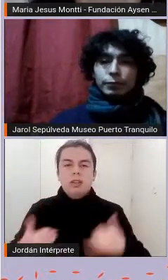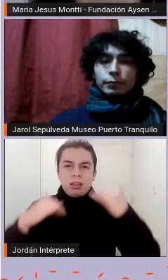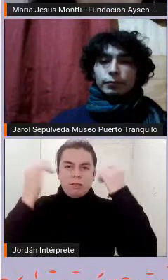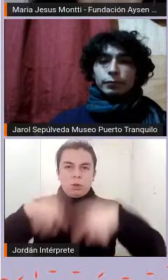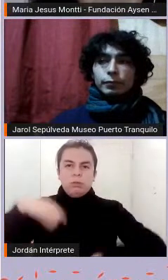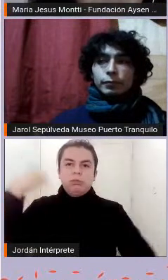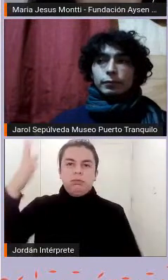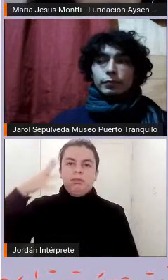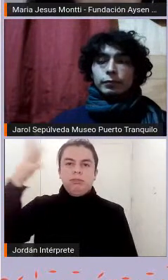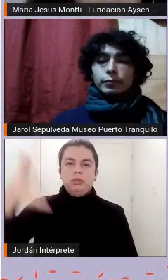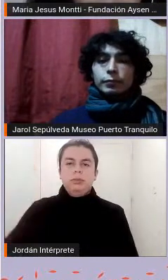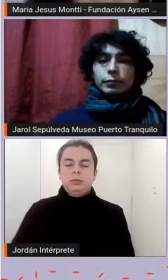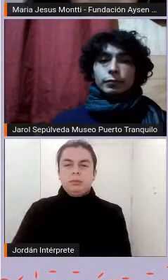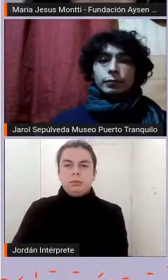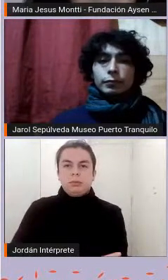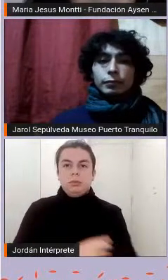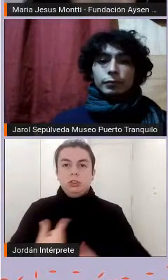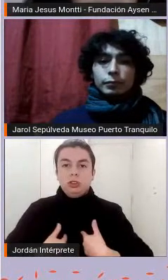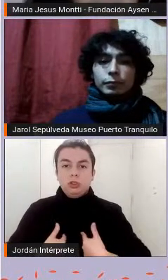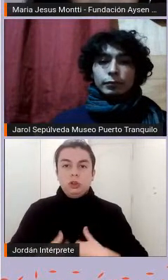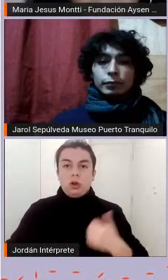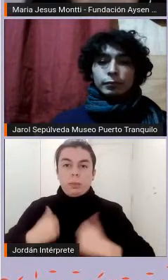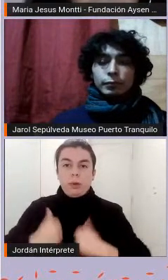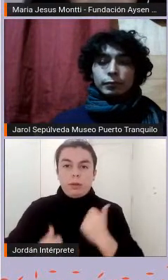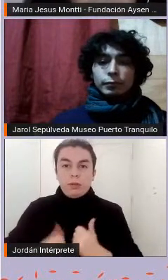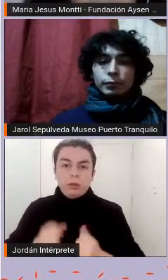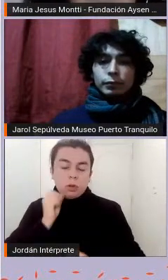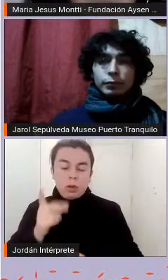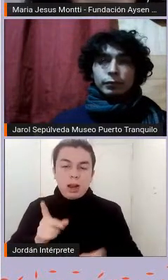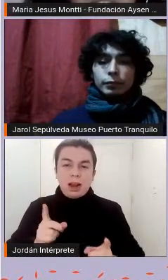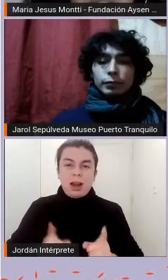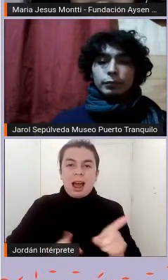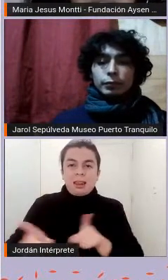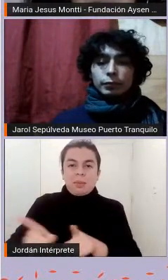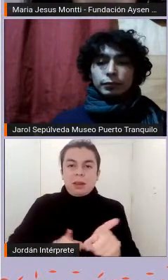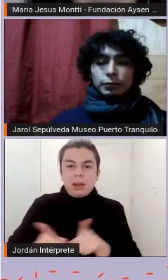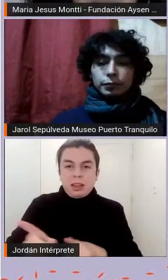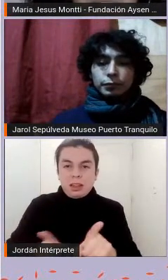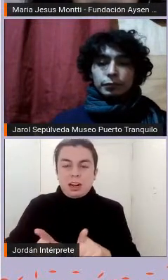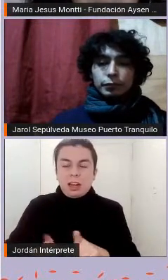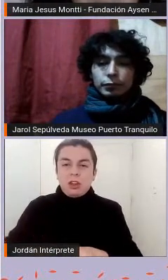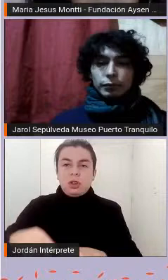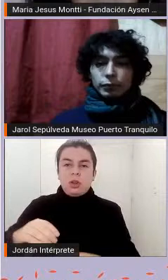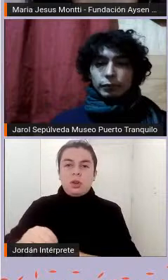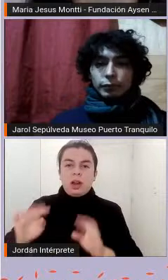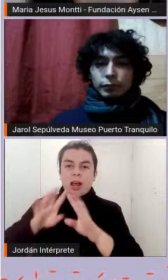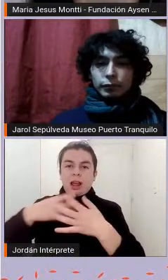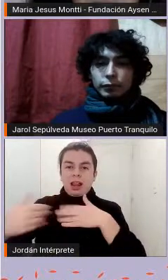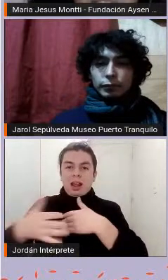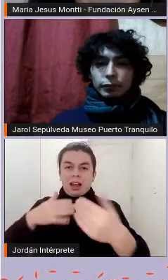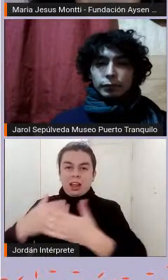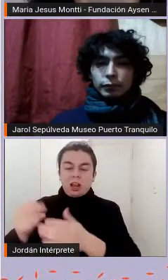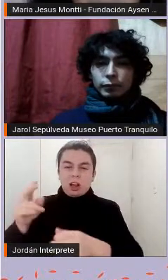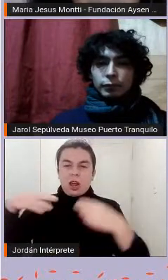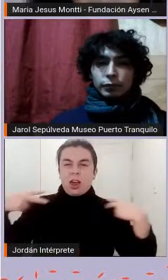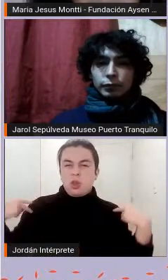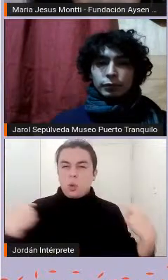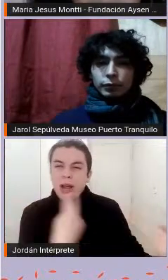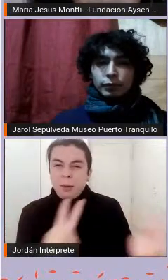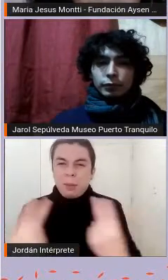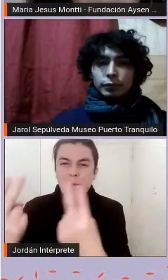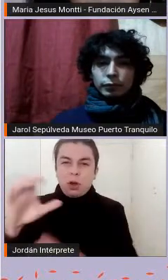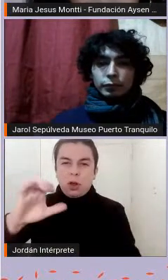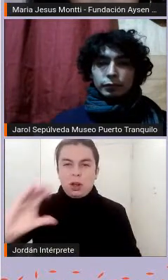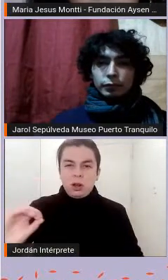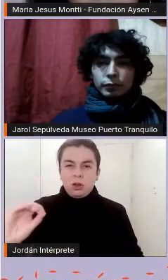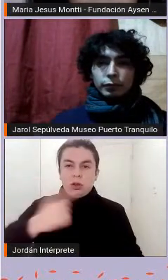Contarles que de profesión soy administradora en ecoturismo. Actualmente estoy desarrollando un magíster en desarrollo rural en la